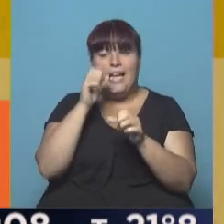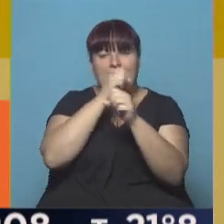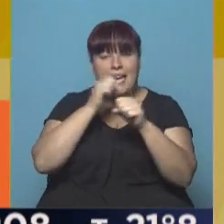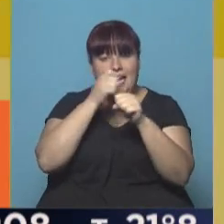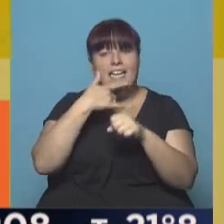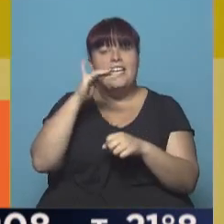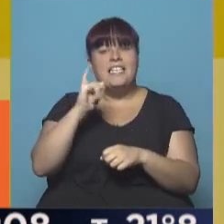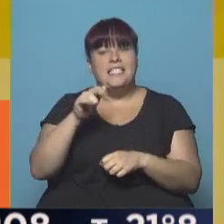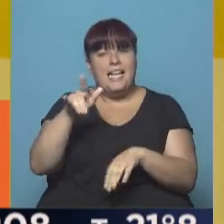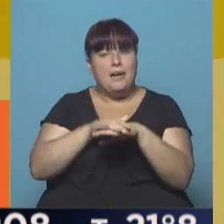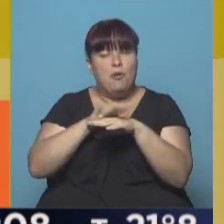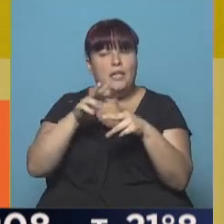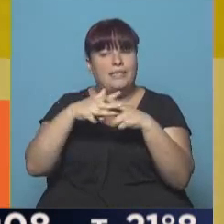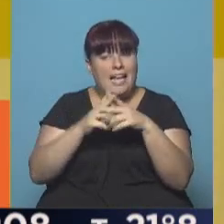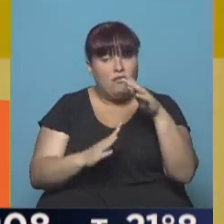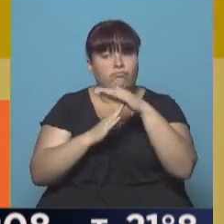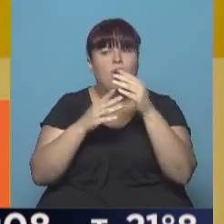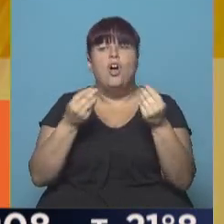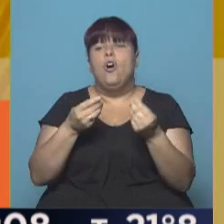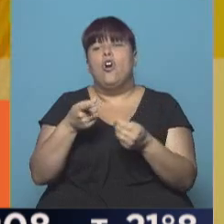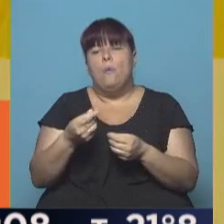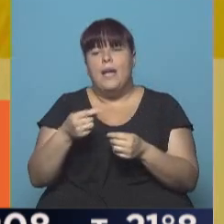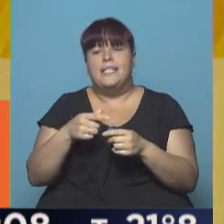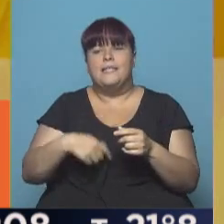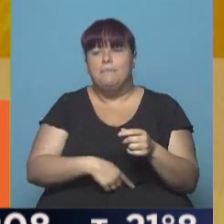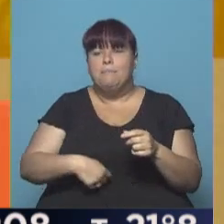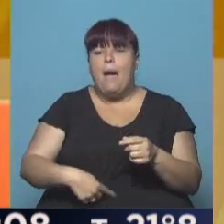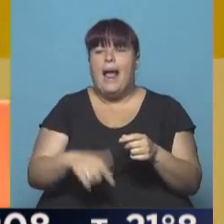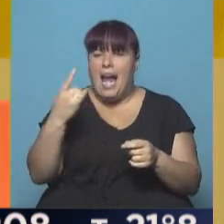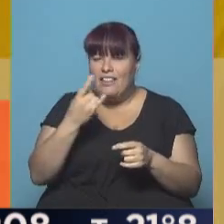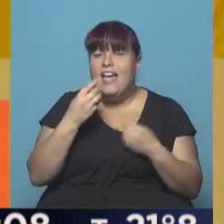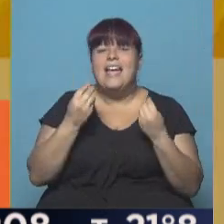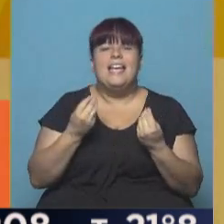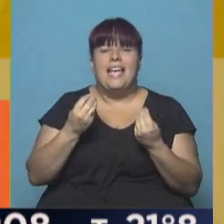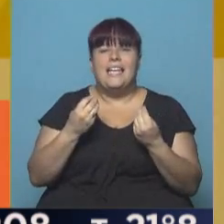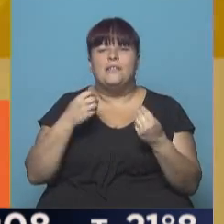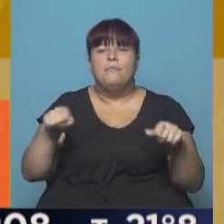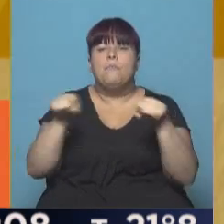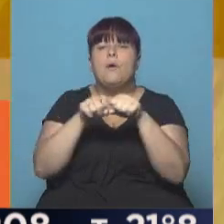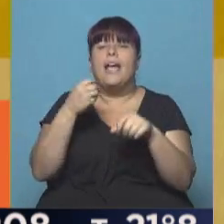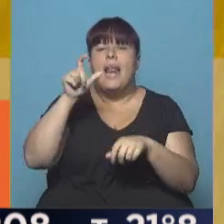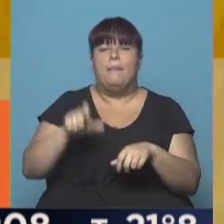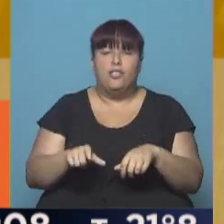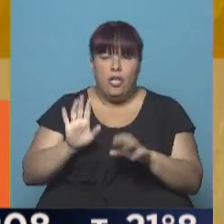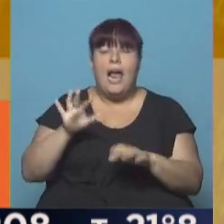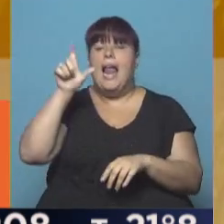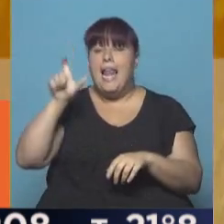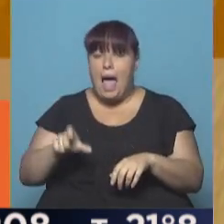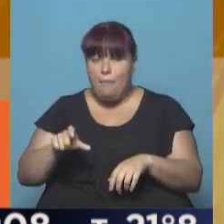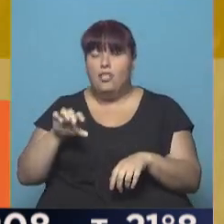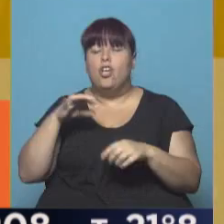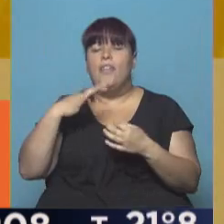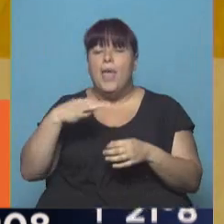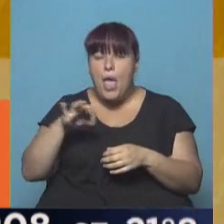Sánchez Peña que es el responsable técnico principal En qué consiste este páncreas artificial básicamente qué se tiene que conectar el paciente bueno el paciente se tiene que